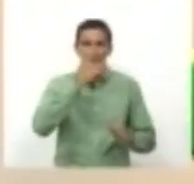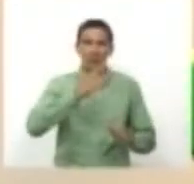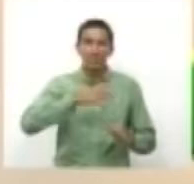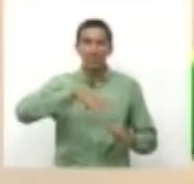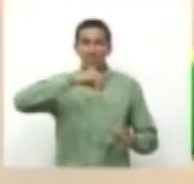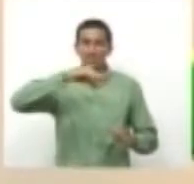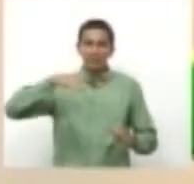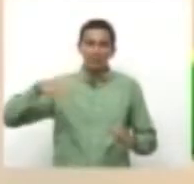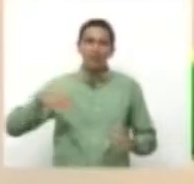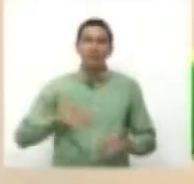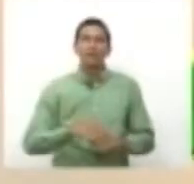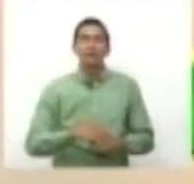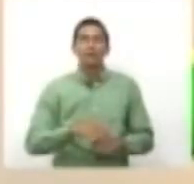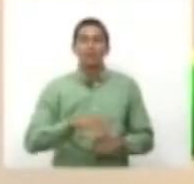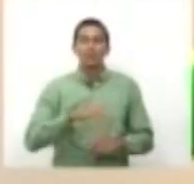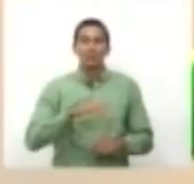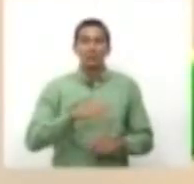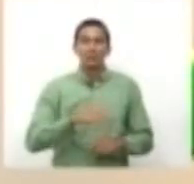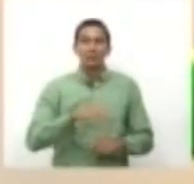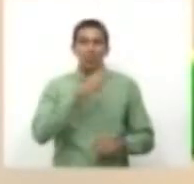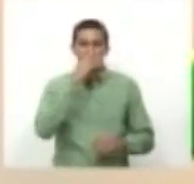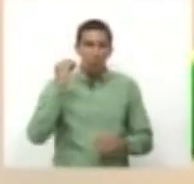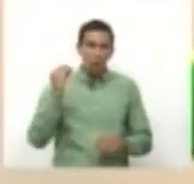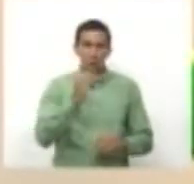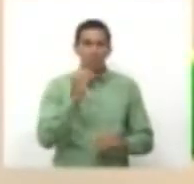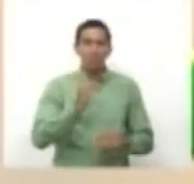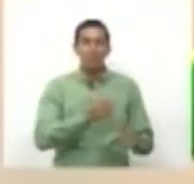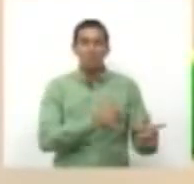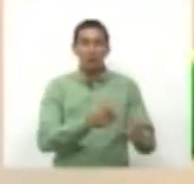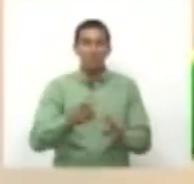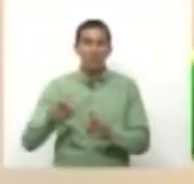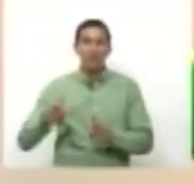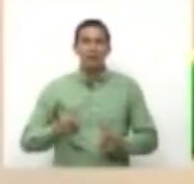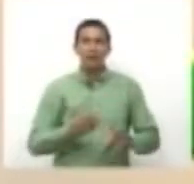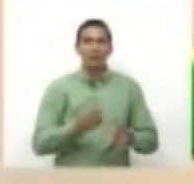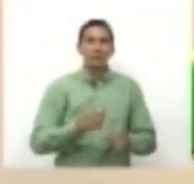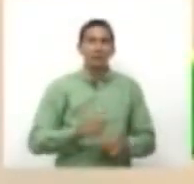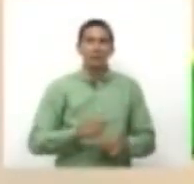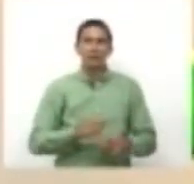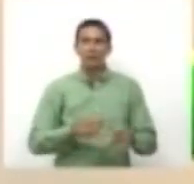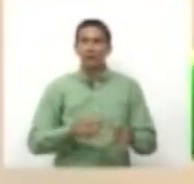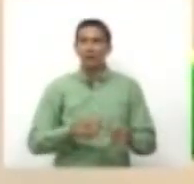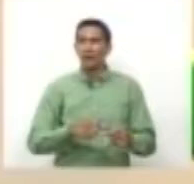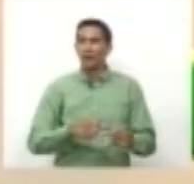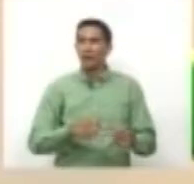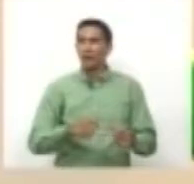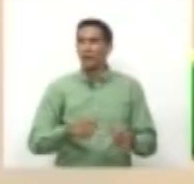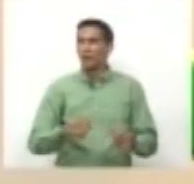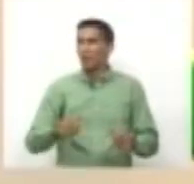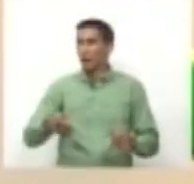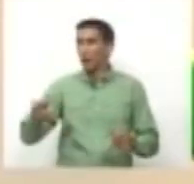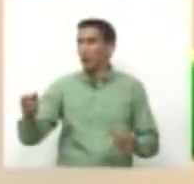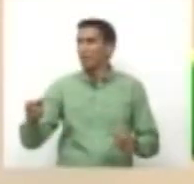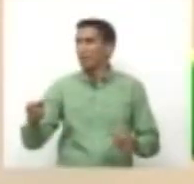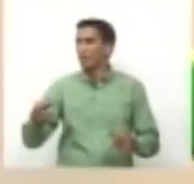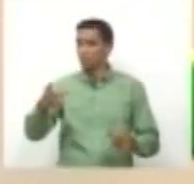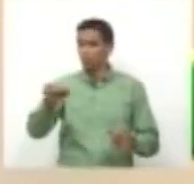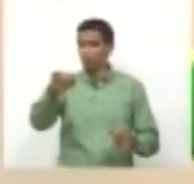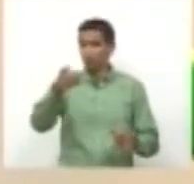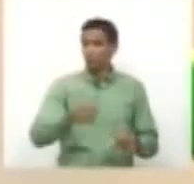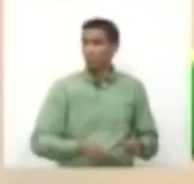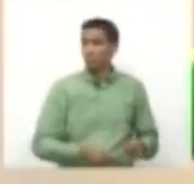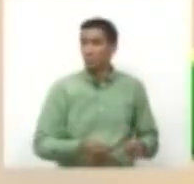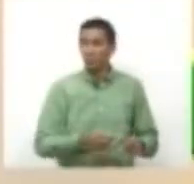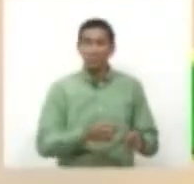fue asesinado por hombres armados, quienes llegaron a su finca en zona rural de la Sierrita, su caso fue analizado en el pasado Consejo de